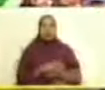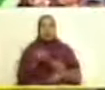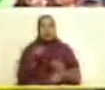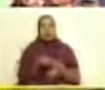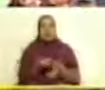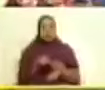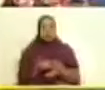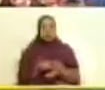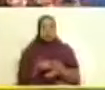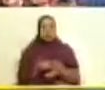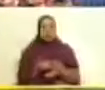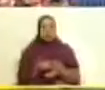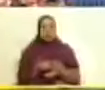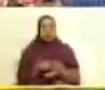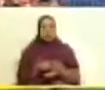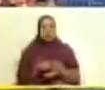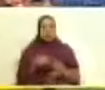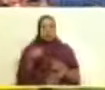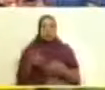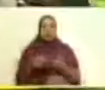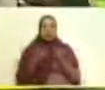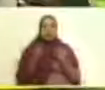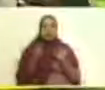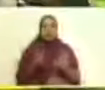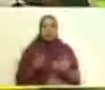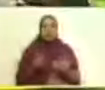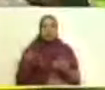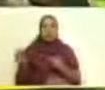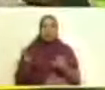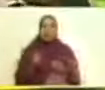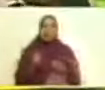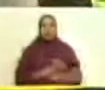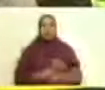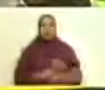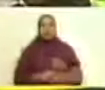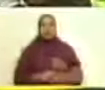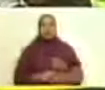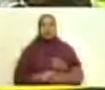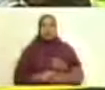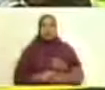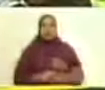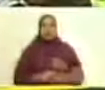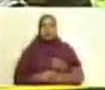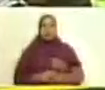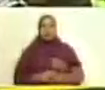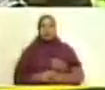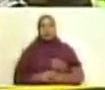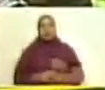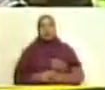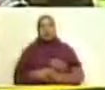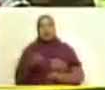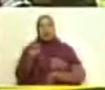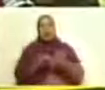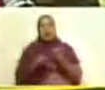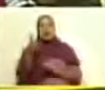He participado en las 7 discusiones de los... He visto y he